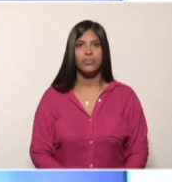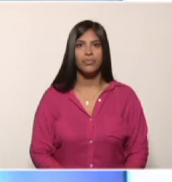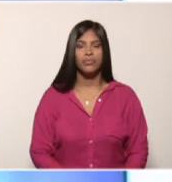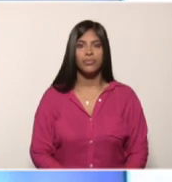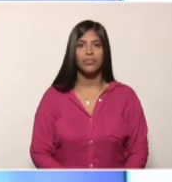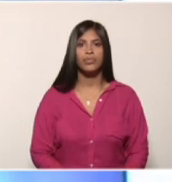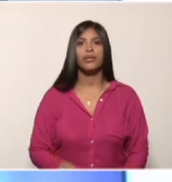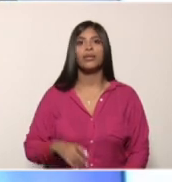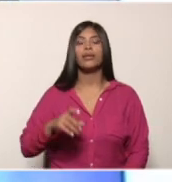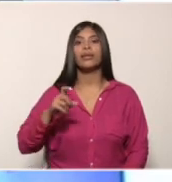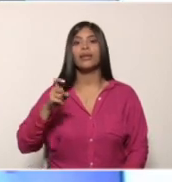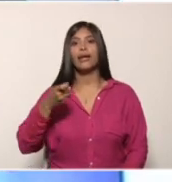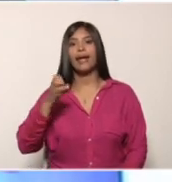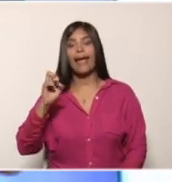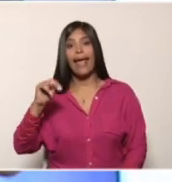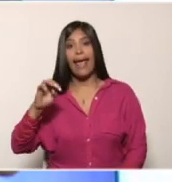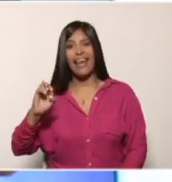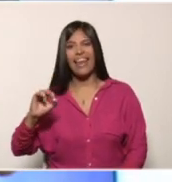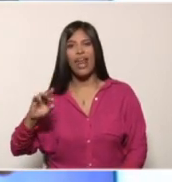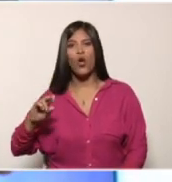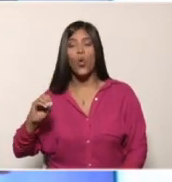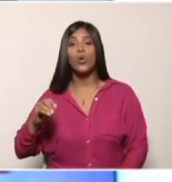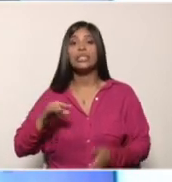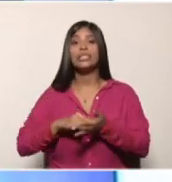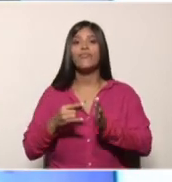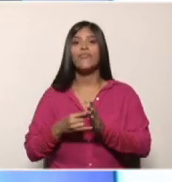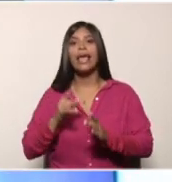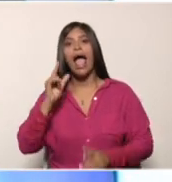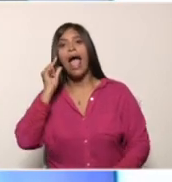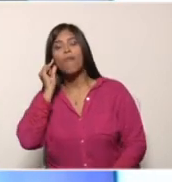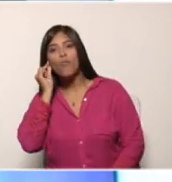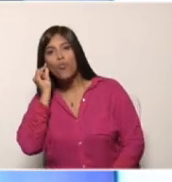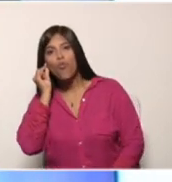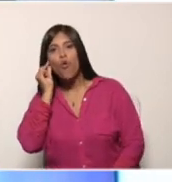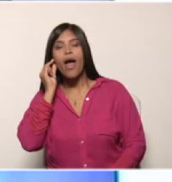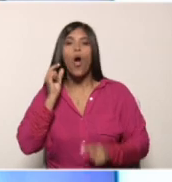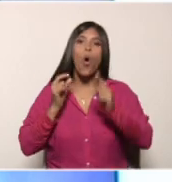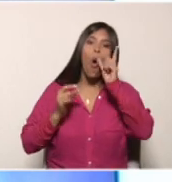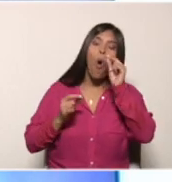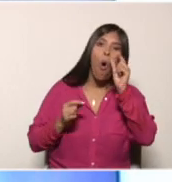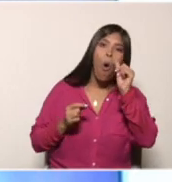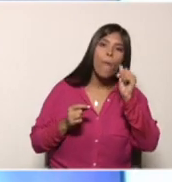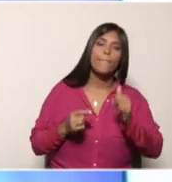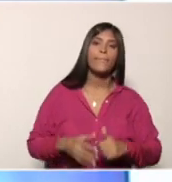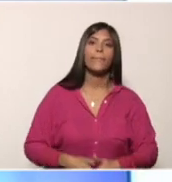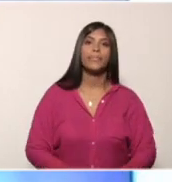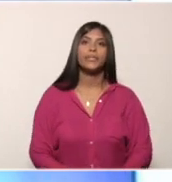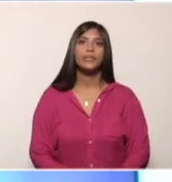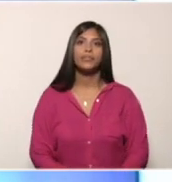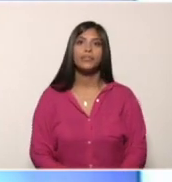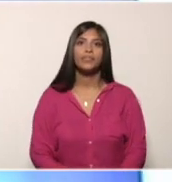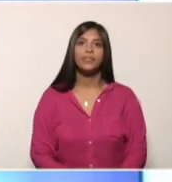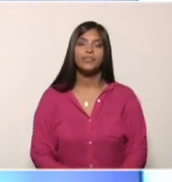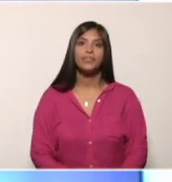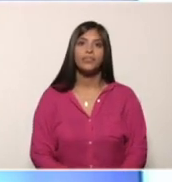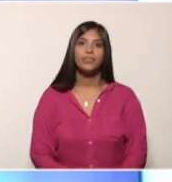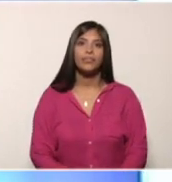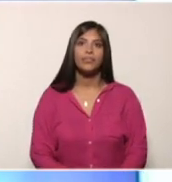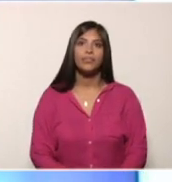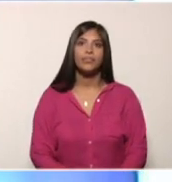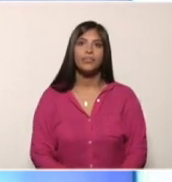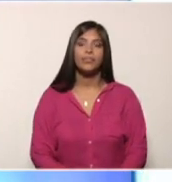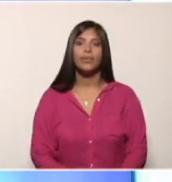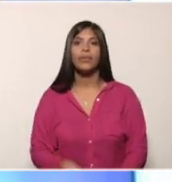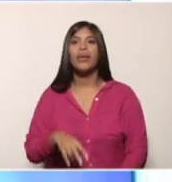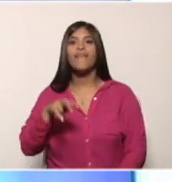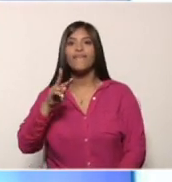Gender es género, masculino, femenino. ¿Okay? Recuerden que estamos hablando en contexto que les di al principio.